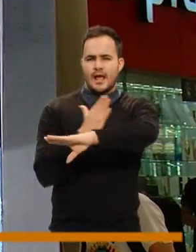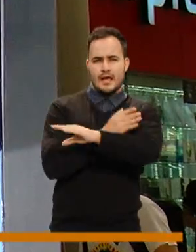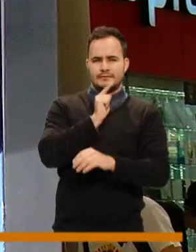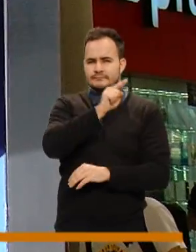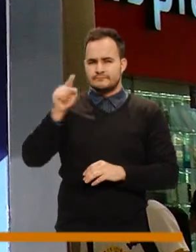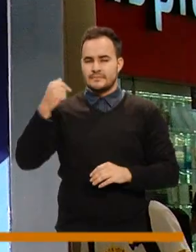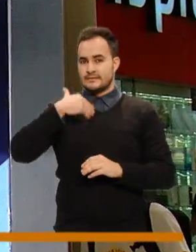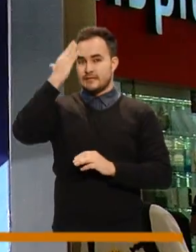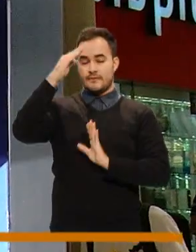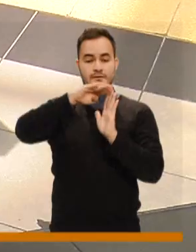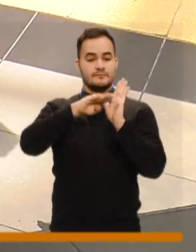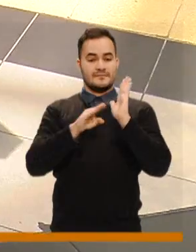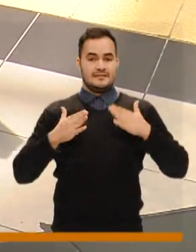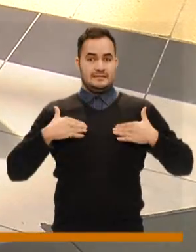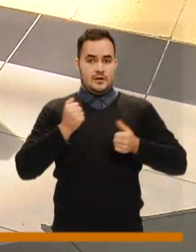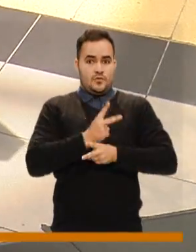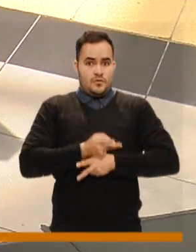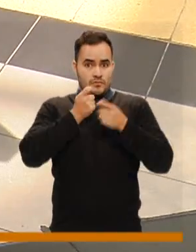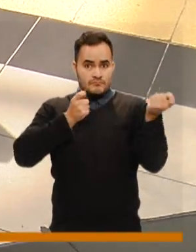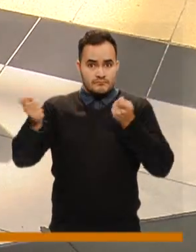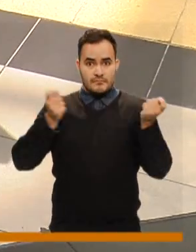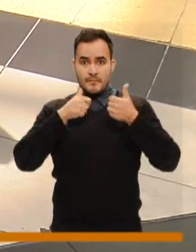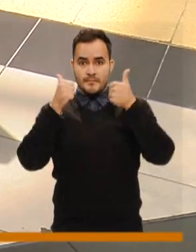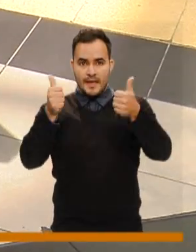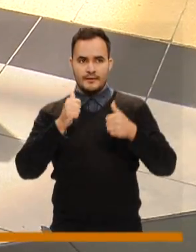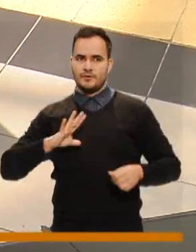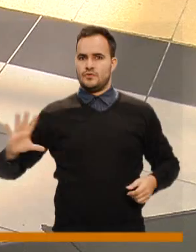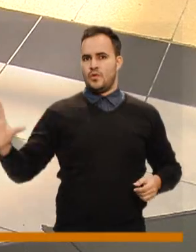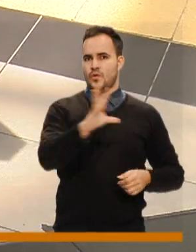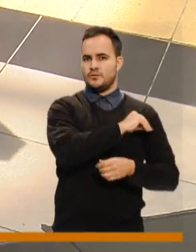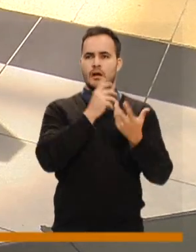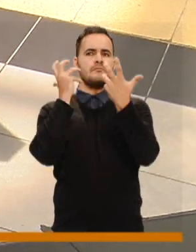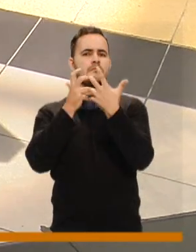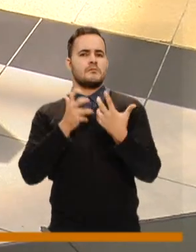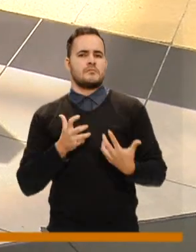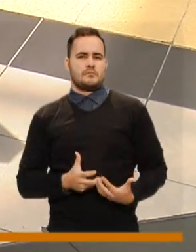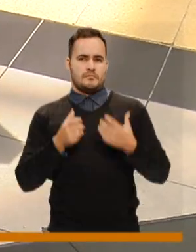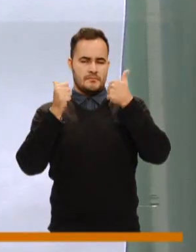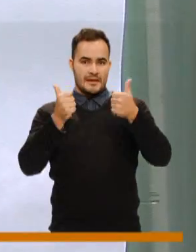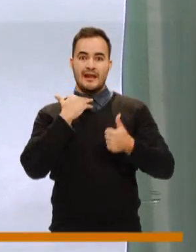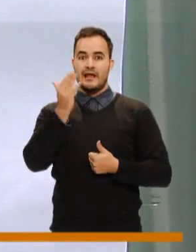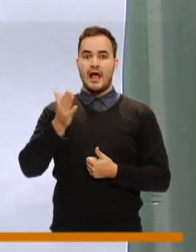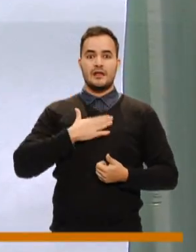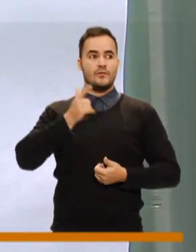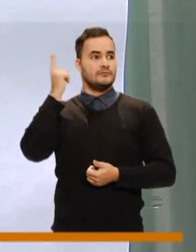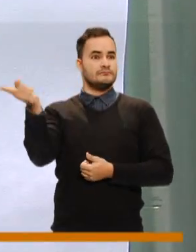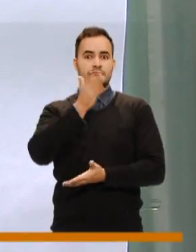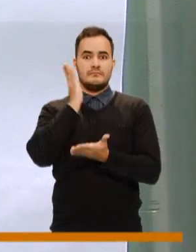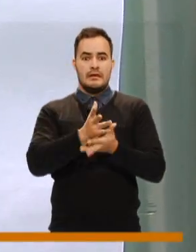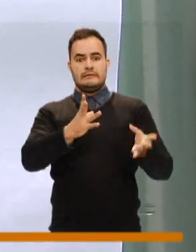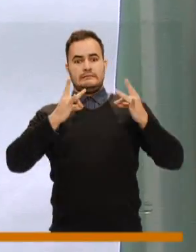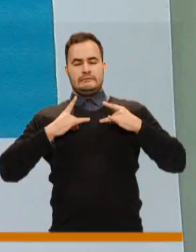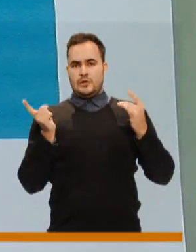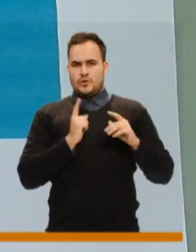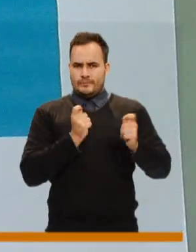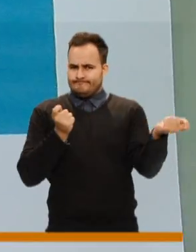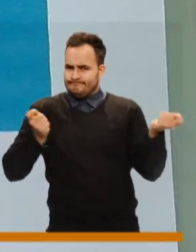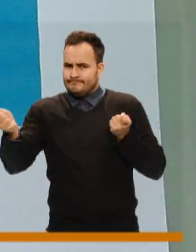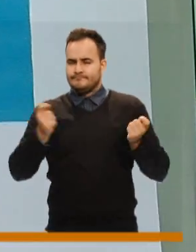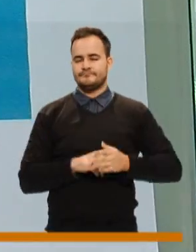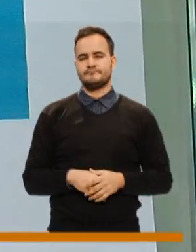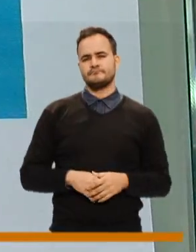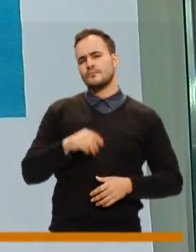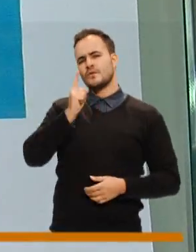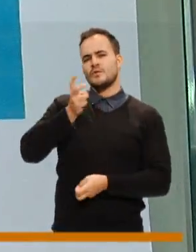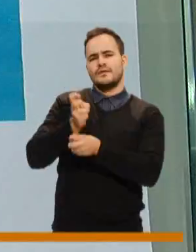importante revisar con anticipación que todas las medidas del protocolo de bioseguridad se encuentren en perfecto funcionamiento y no se arriesgue